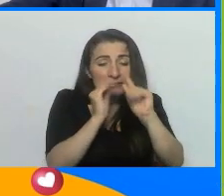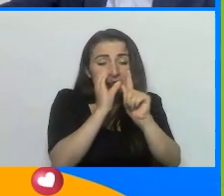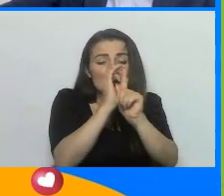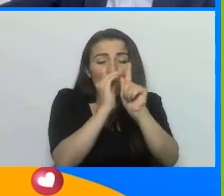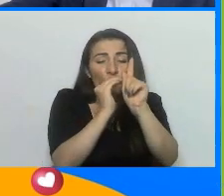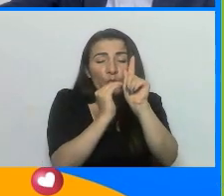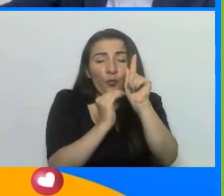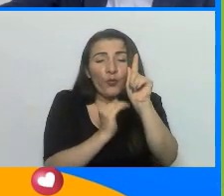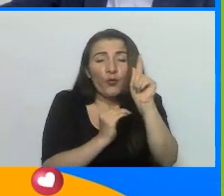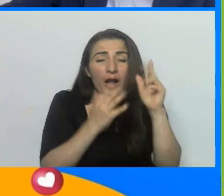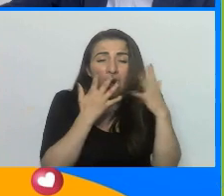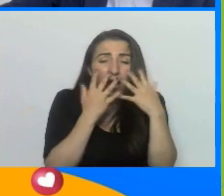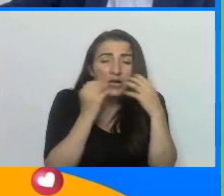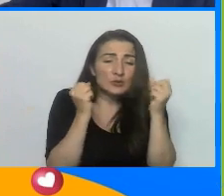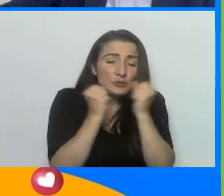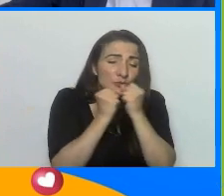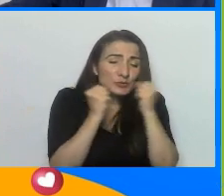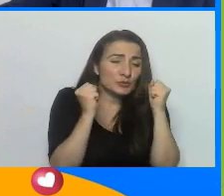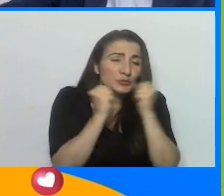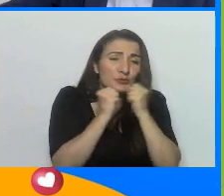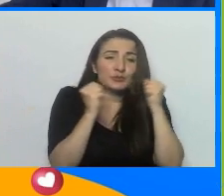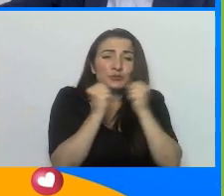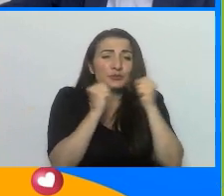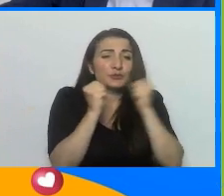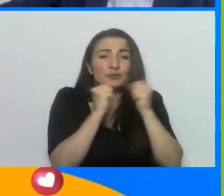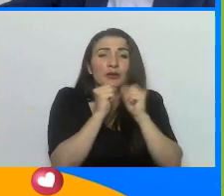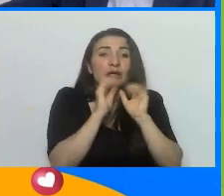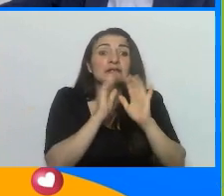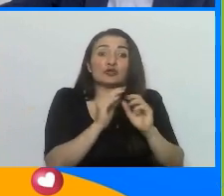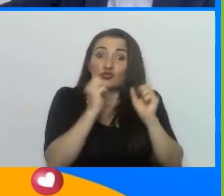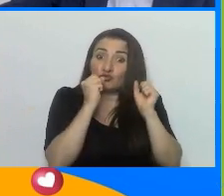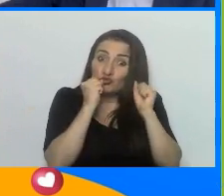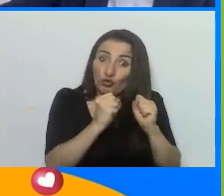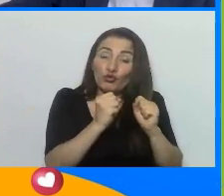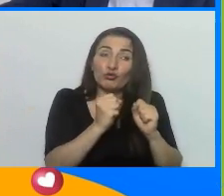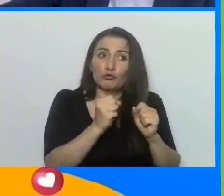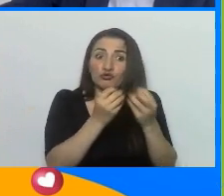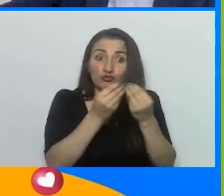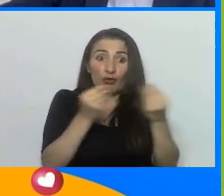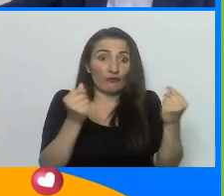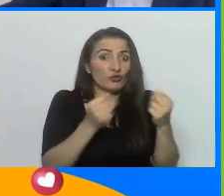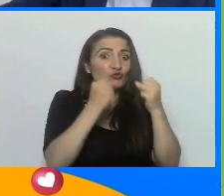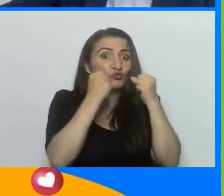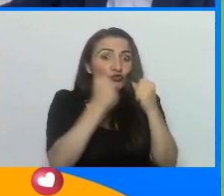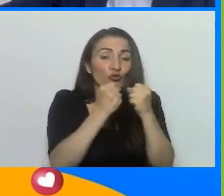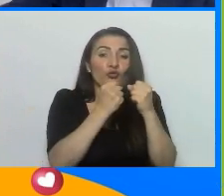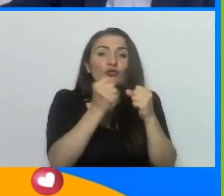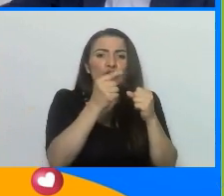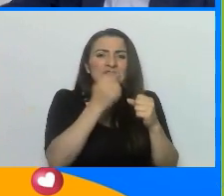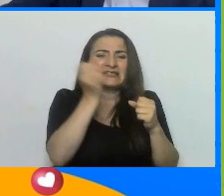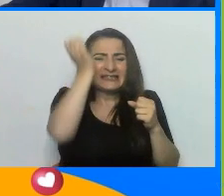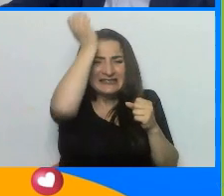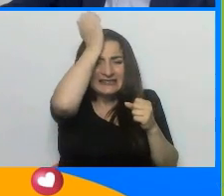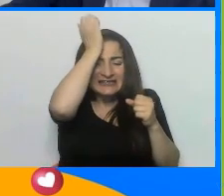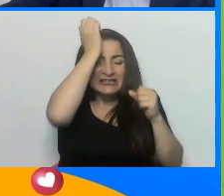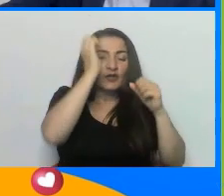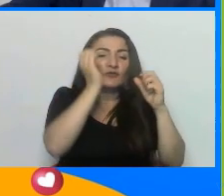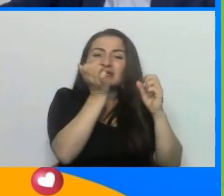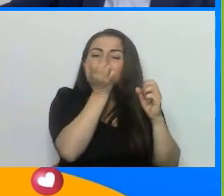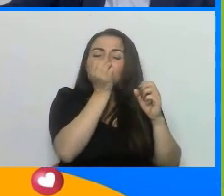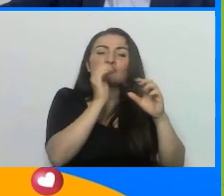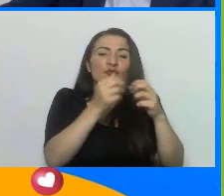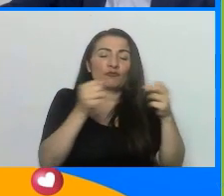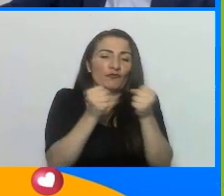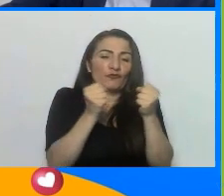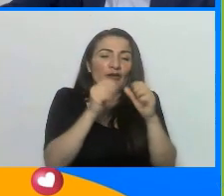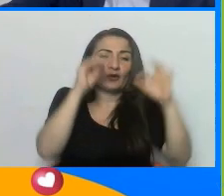Temperaturas que están bajo cero, ¿sí? Y bajo cero es bajo cero, o sea, si están cerca al polo podemos encontrar zonas donde la temperatura baje a